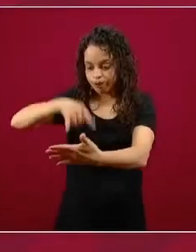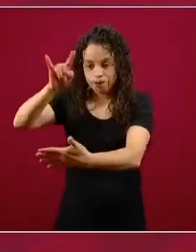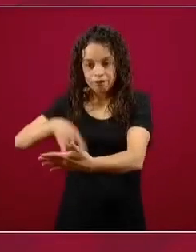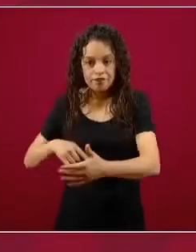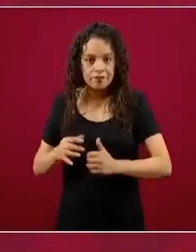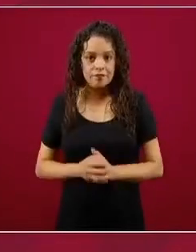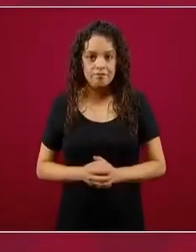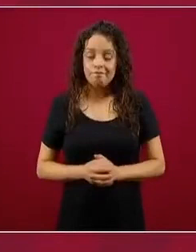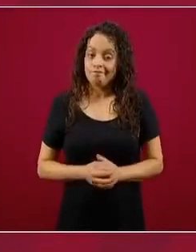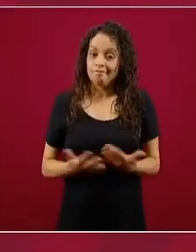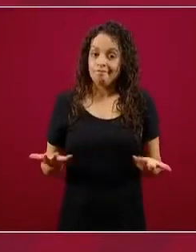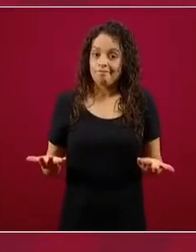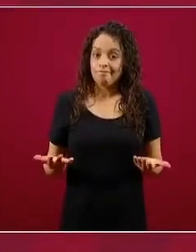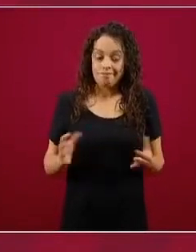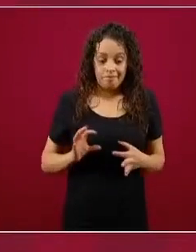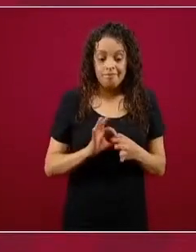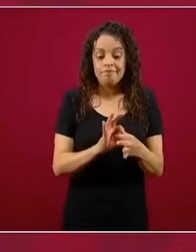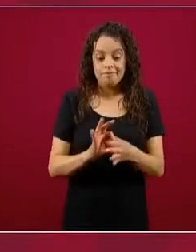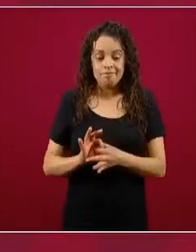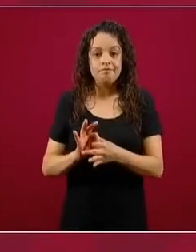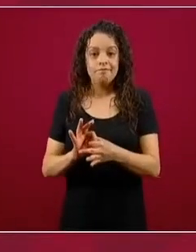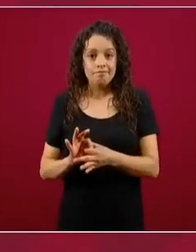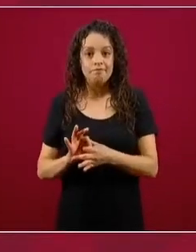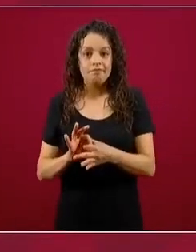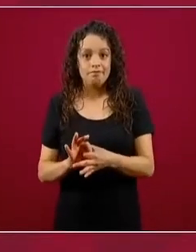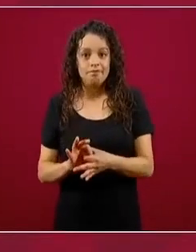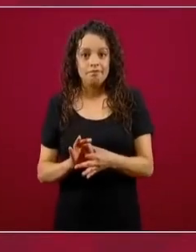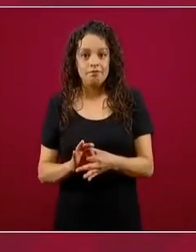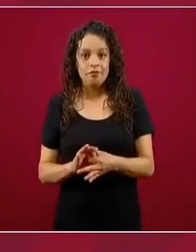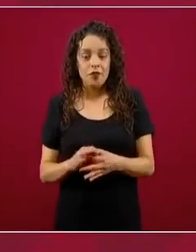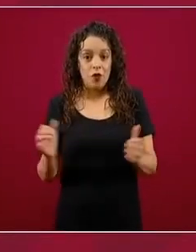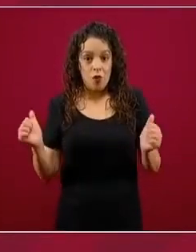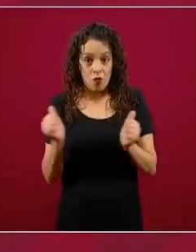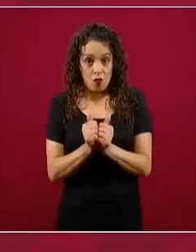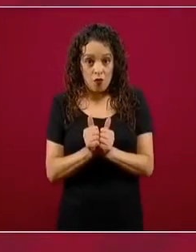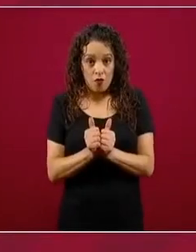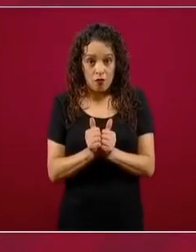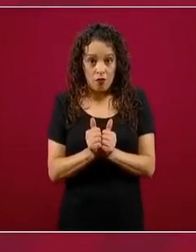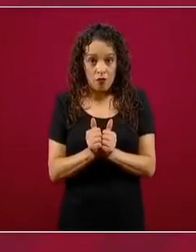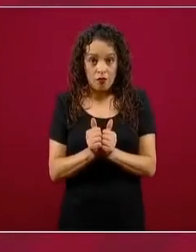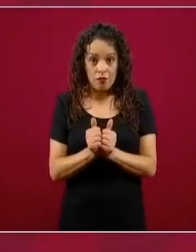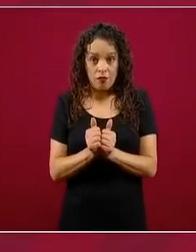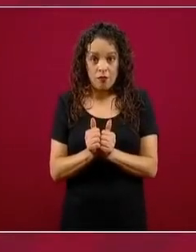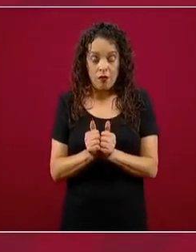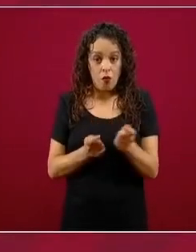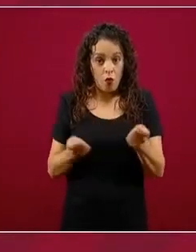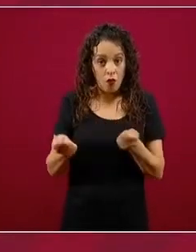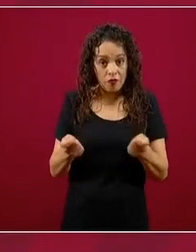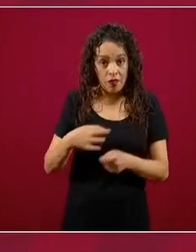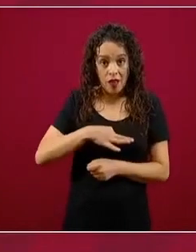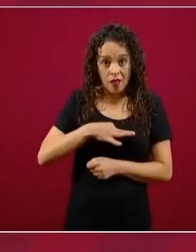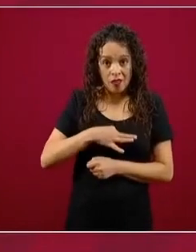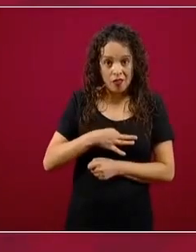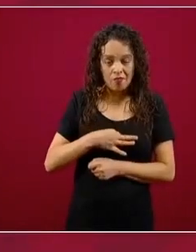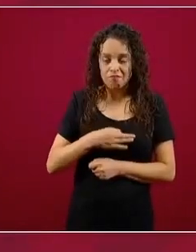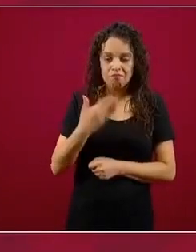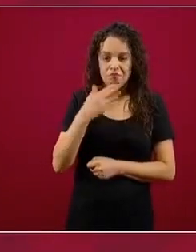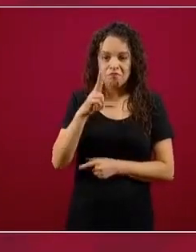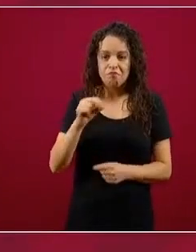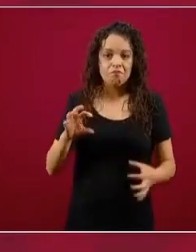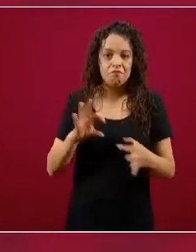otros intereses que nada tienen que ver con controlar una epidemia están siendo de alguna manera